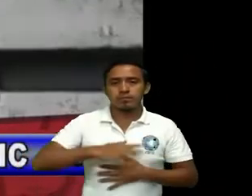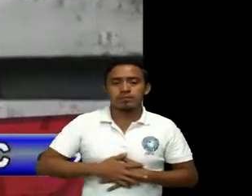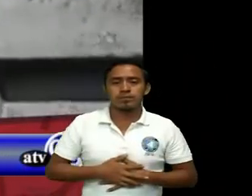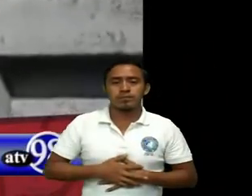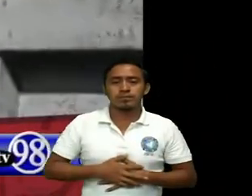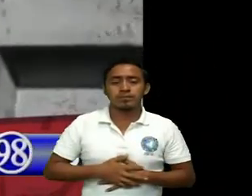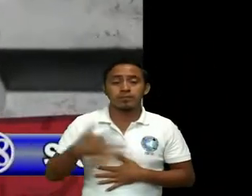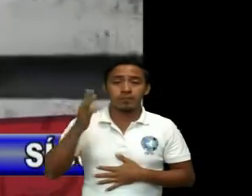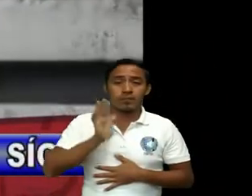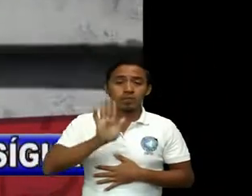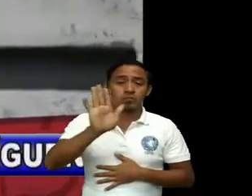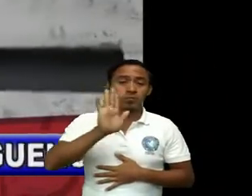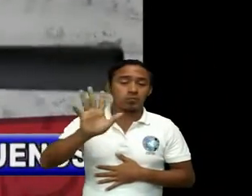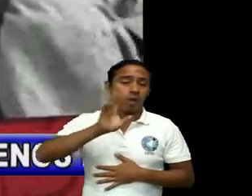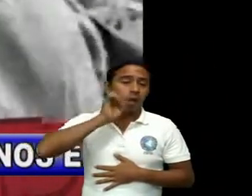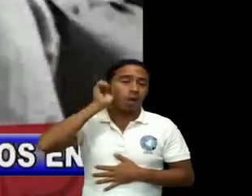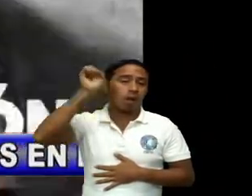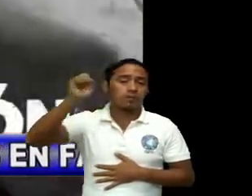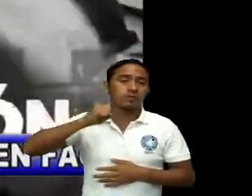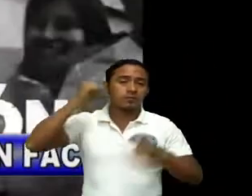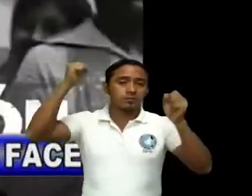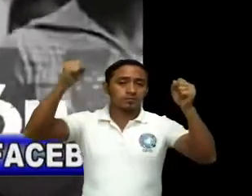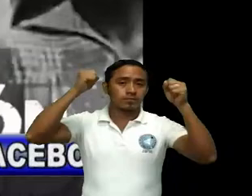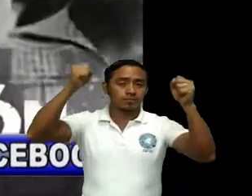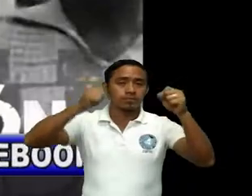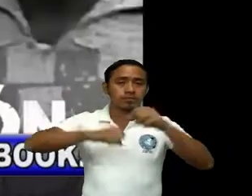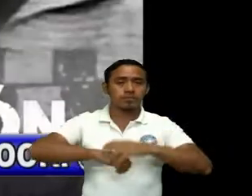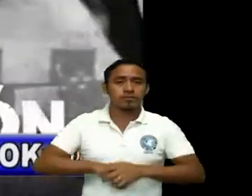y de su grito de combate.